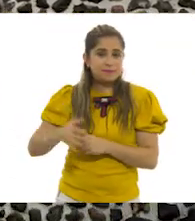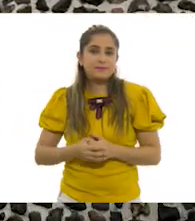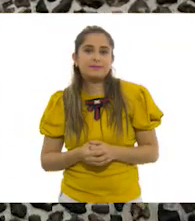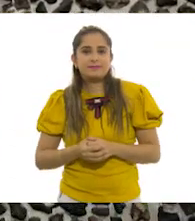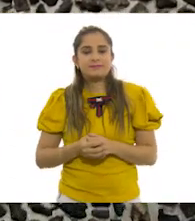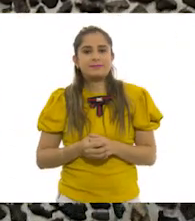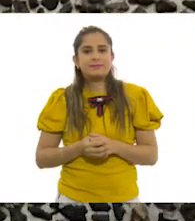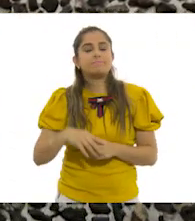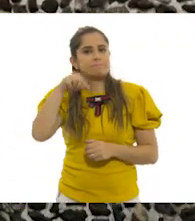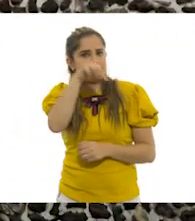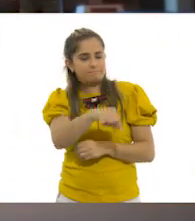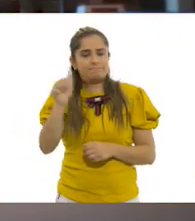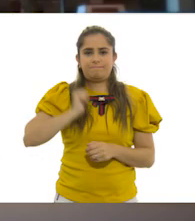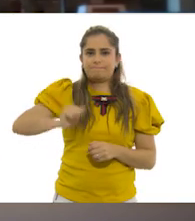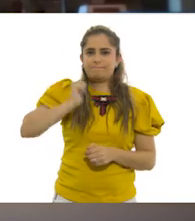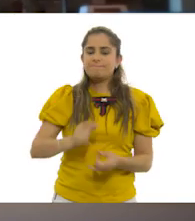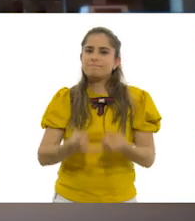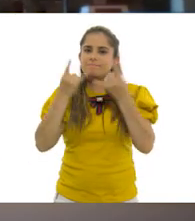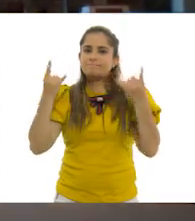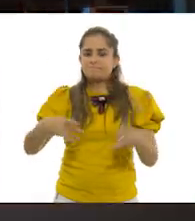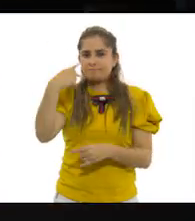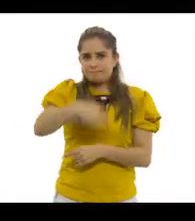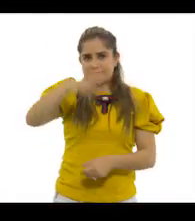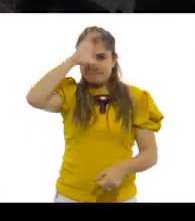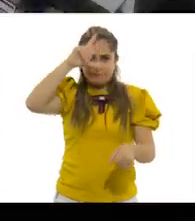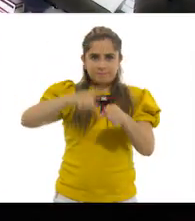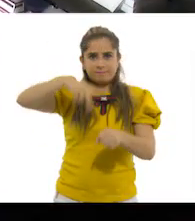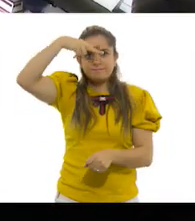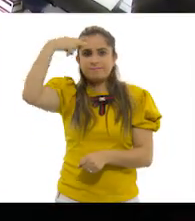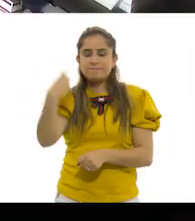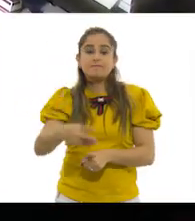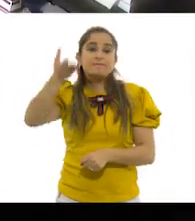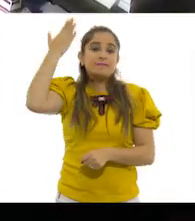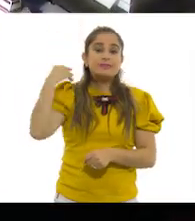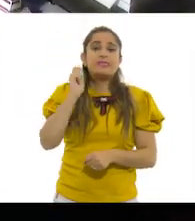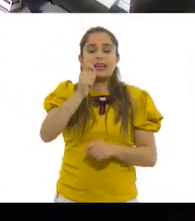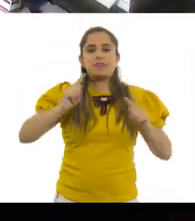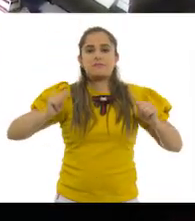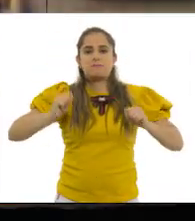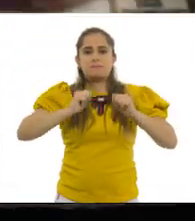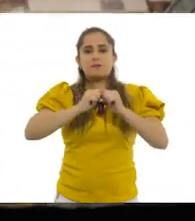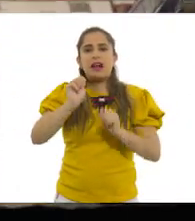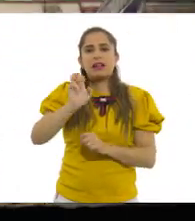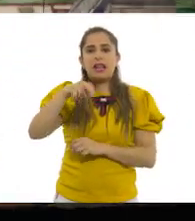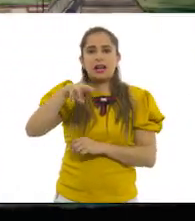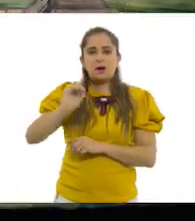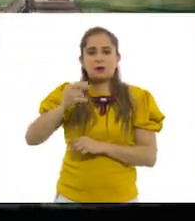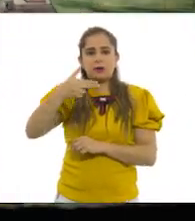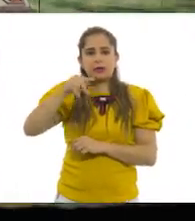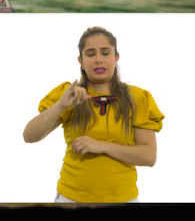Permanecen nuestras raíces más profundas, las del antiguo imperio de Tenochtitlan.